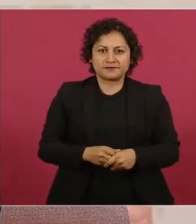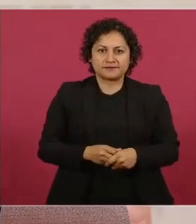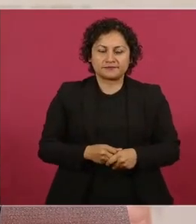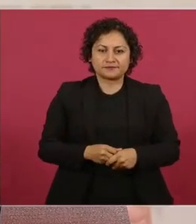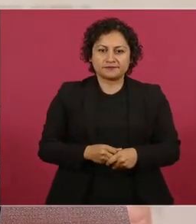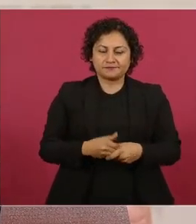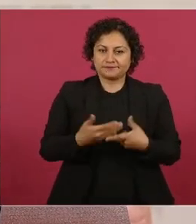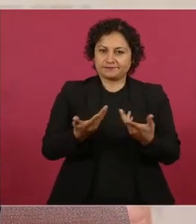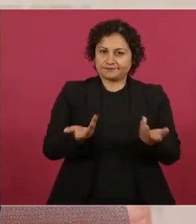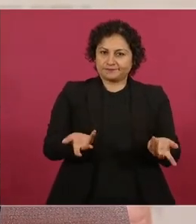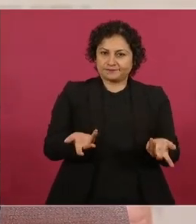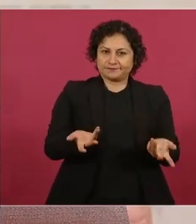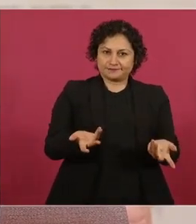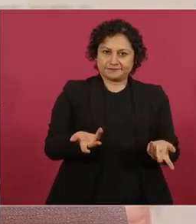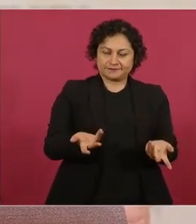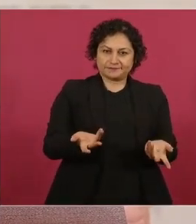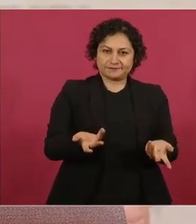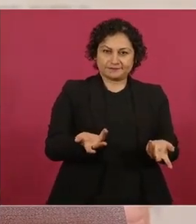Por eso